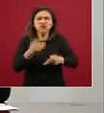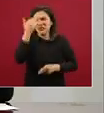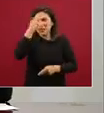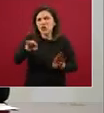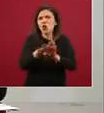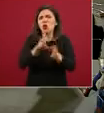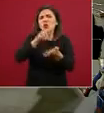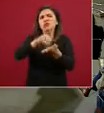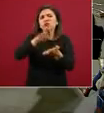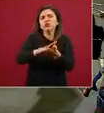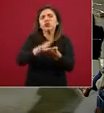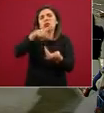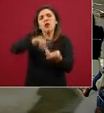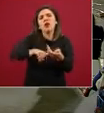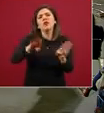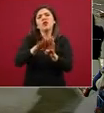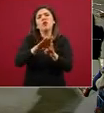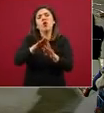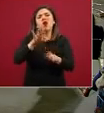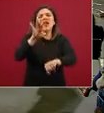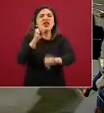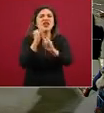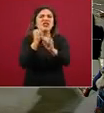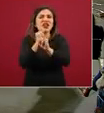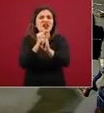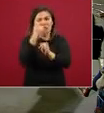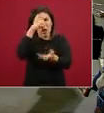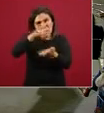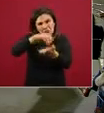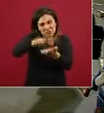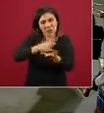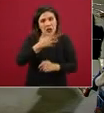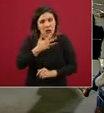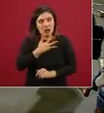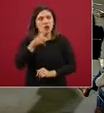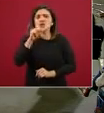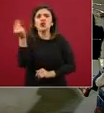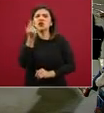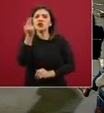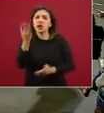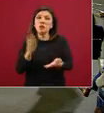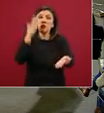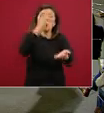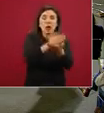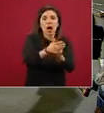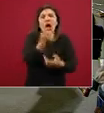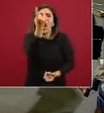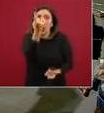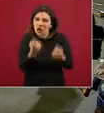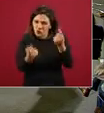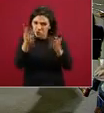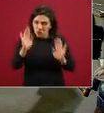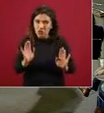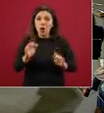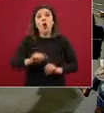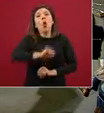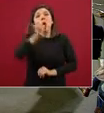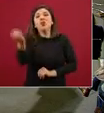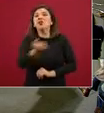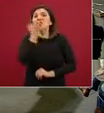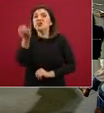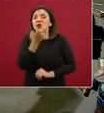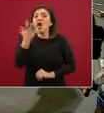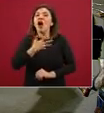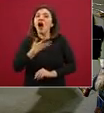su registro, digamos, un registro electrónico, por decirlo así, y no se requiere presencial. Hay otras que